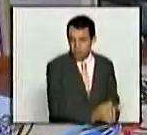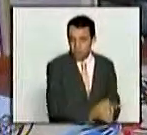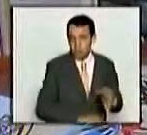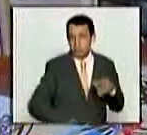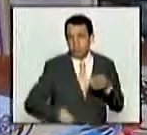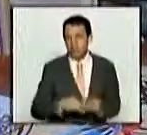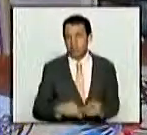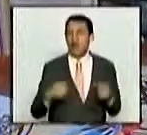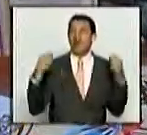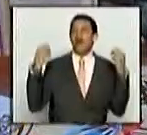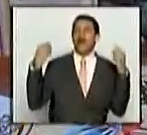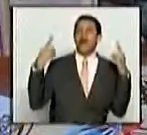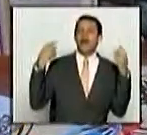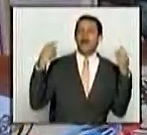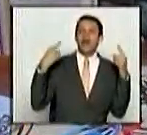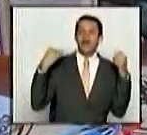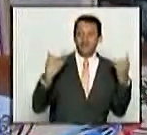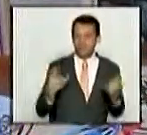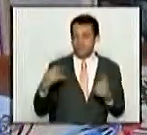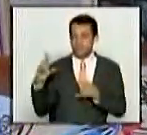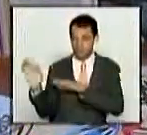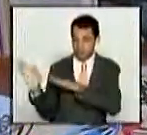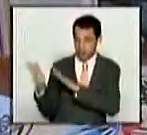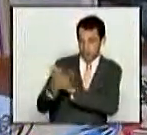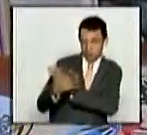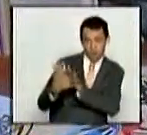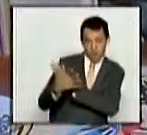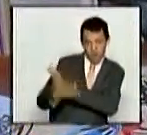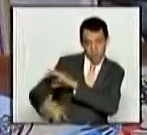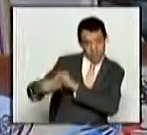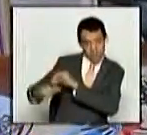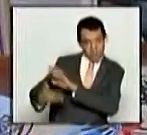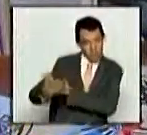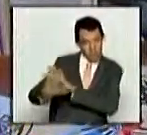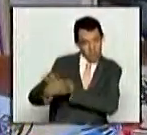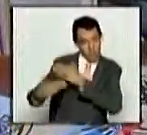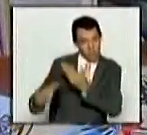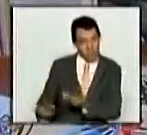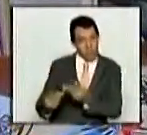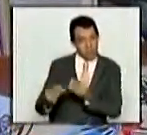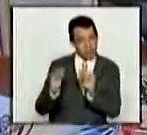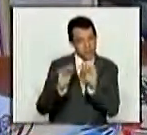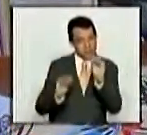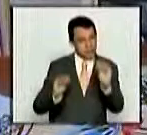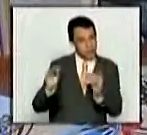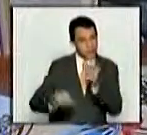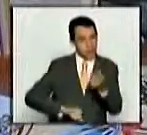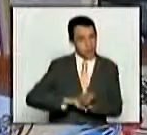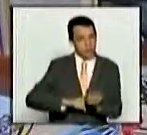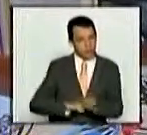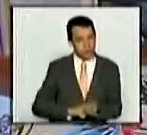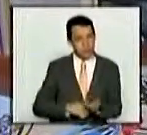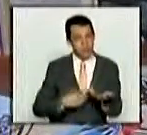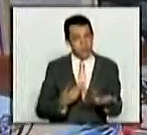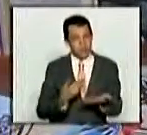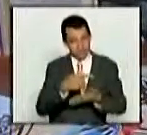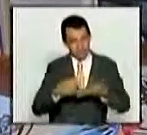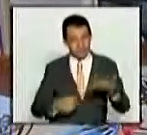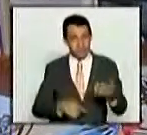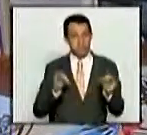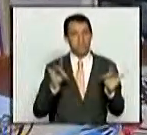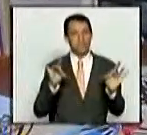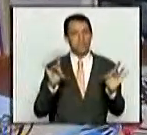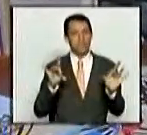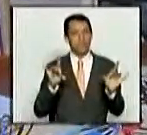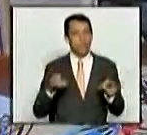es donde uno dice, y quiero que Raúl nos cuente casos clínicos, que nos cuente cómo es ese procedimiento de esos manejos de dolor